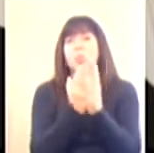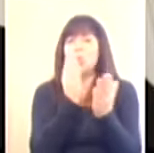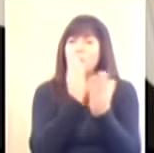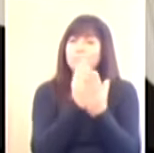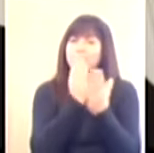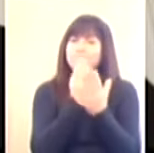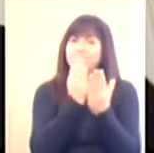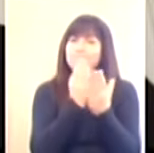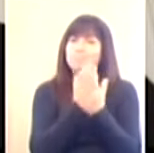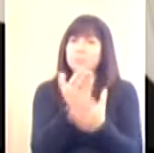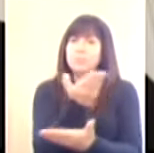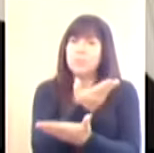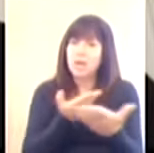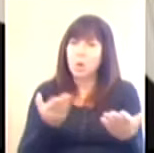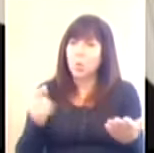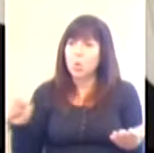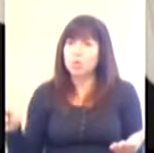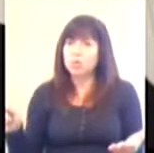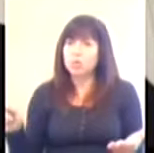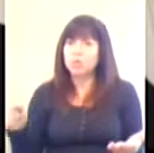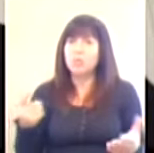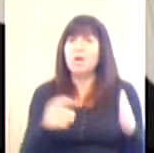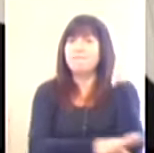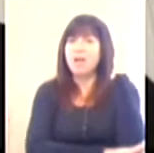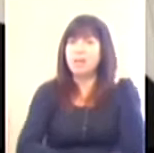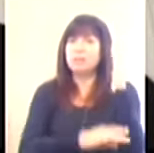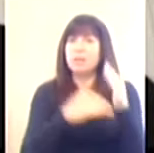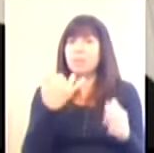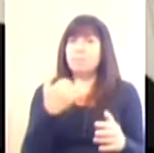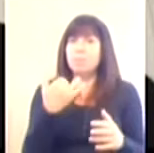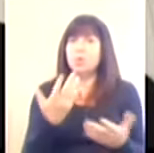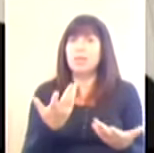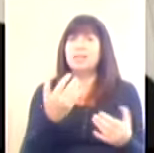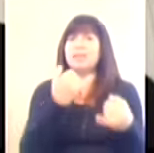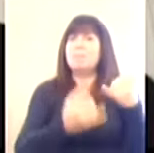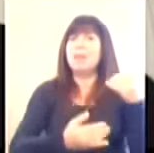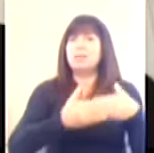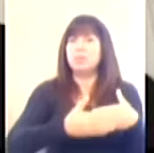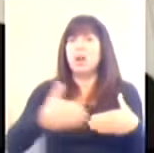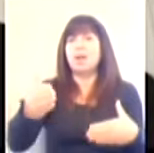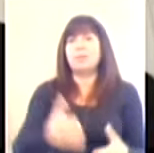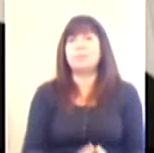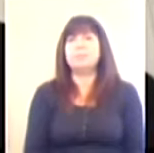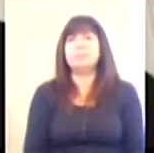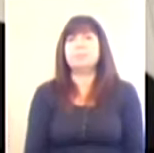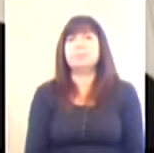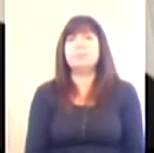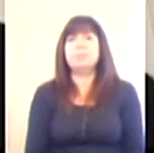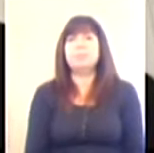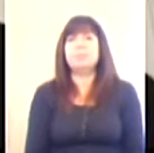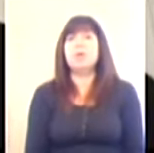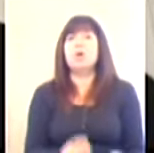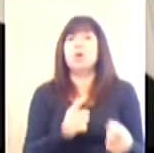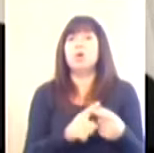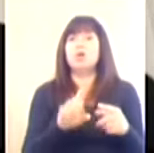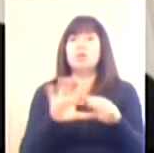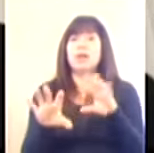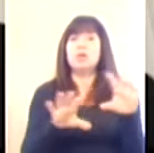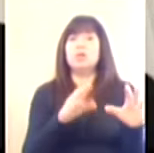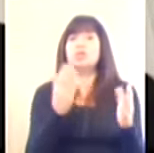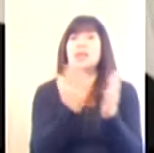sí, creo que es una base sobre la cual construir ese consenso de largo plazo, que es muy importante. Otra cosa que el